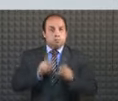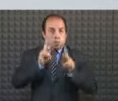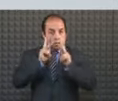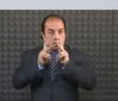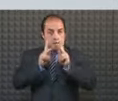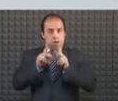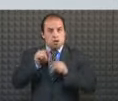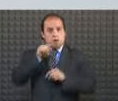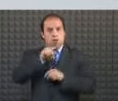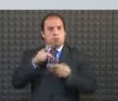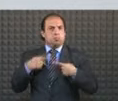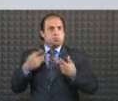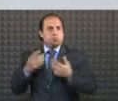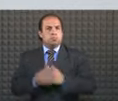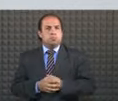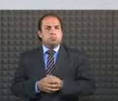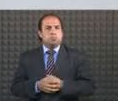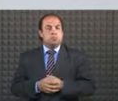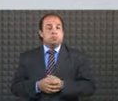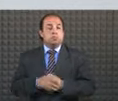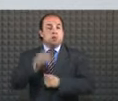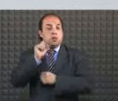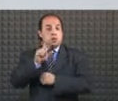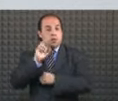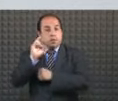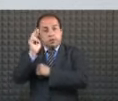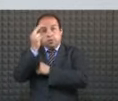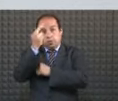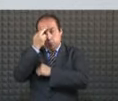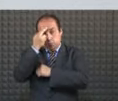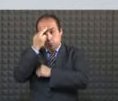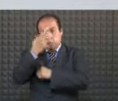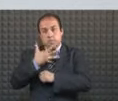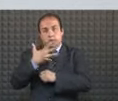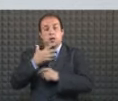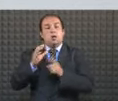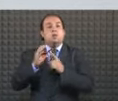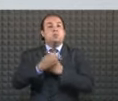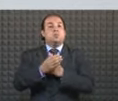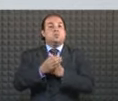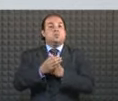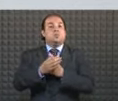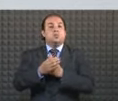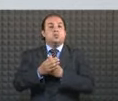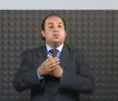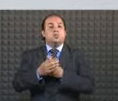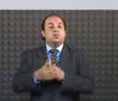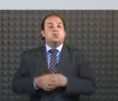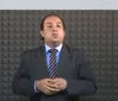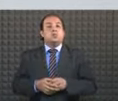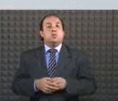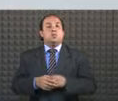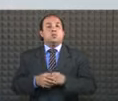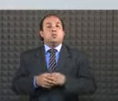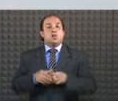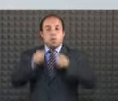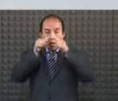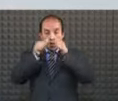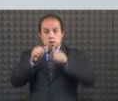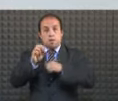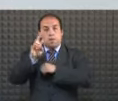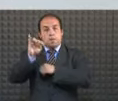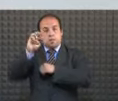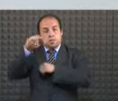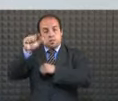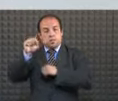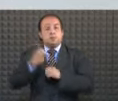esta persona y sobre todo también recuerden que ahí está la Comisión Ejecutiva de Víctimas, de Atención a Víctimas, y ellos